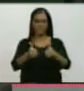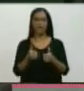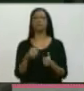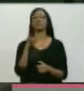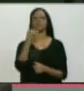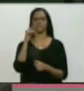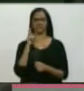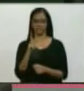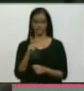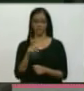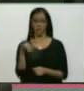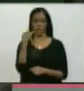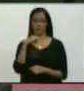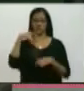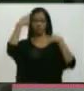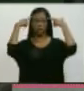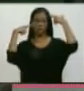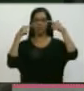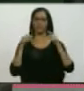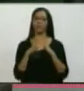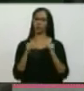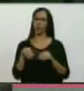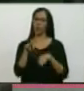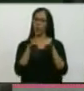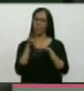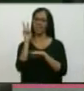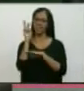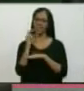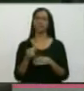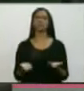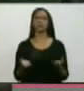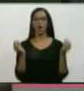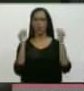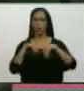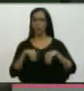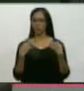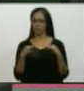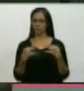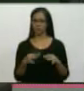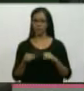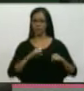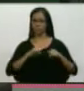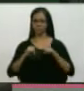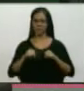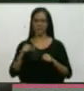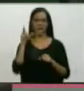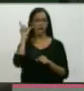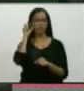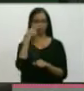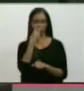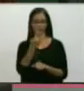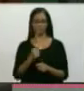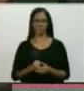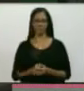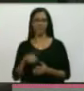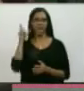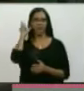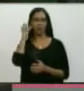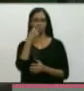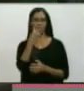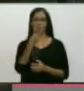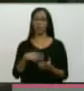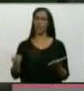Conducta, con la zurda de Chávez, como todos los jueves y viernes, su cita habitual con la estridencia audiovisual. Audiovisual,